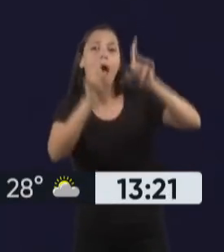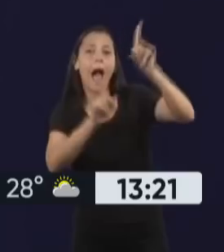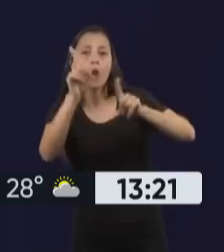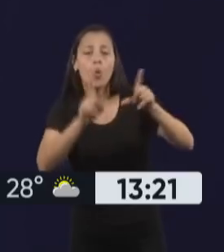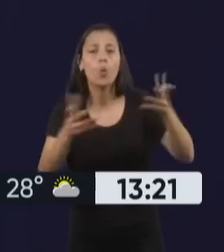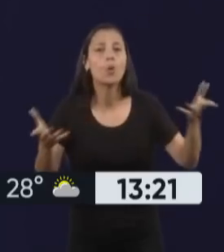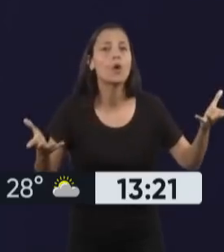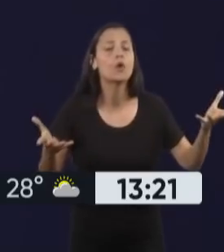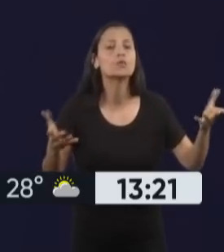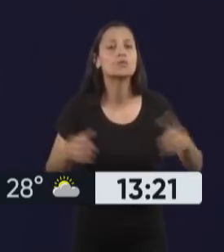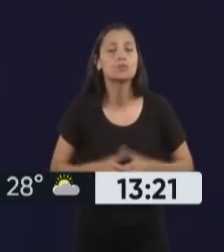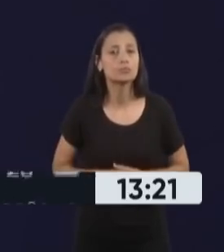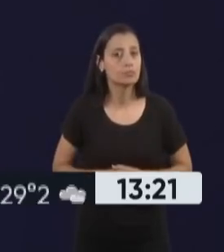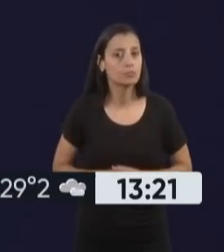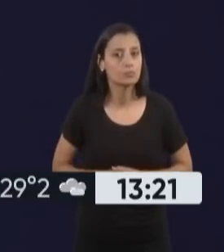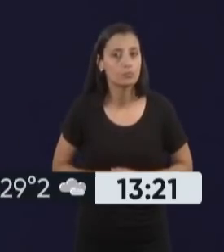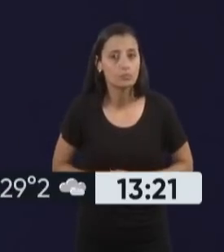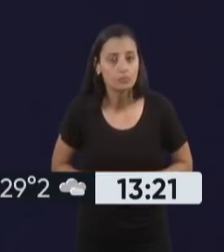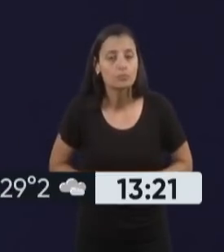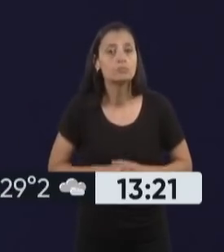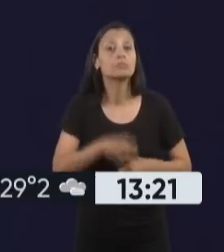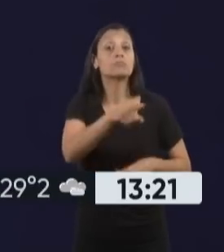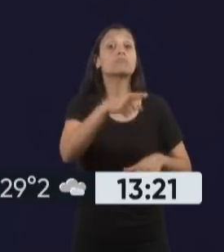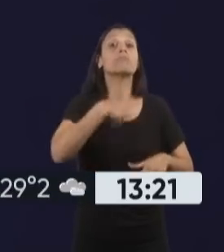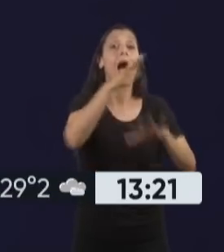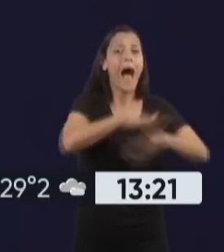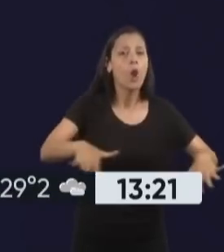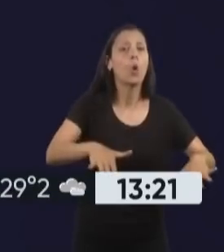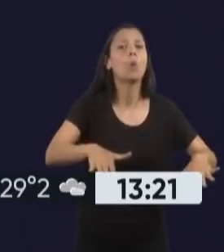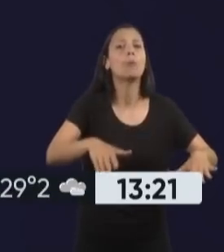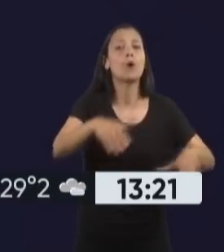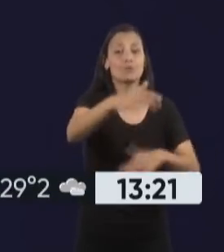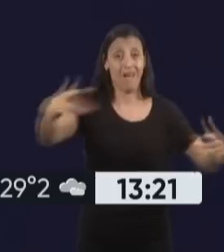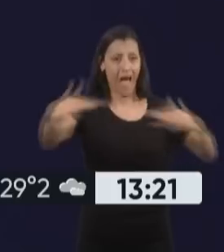puesto sobre diferentes avenidas, y esto es